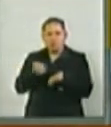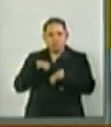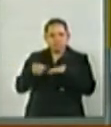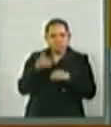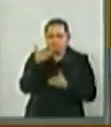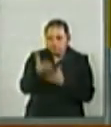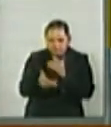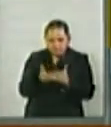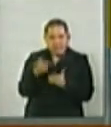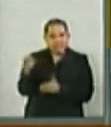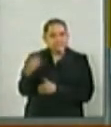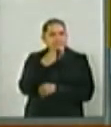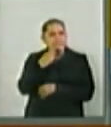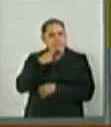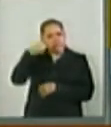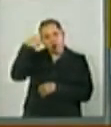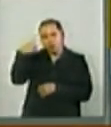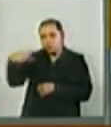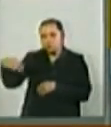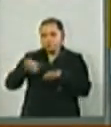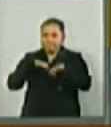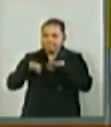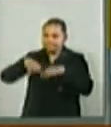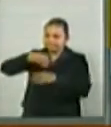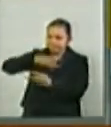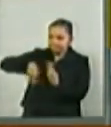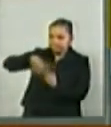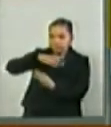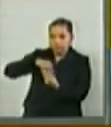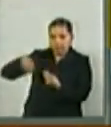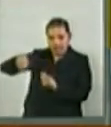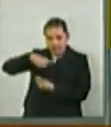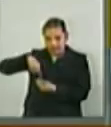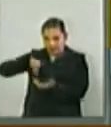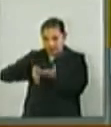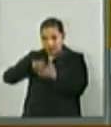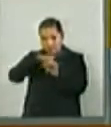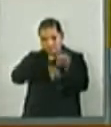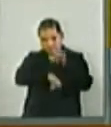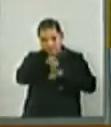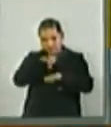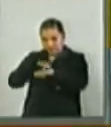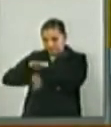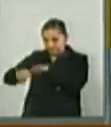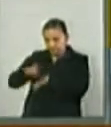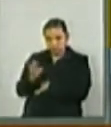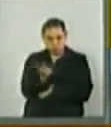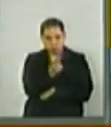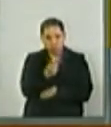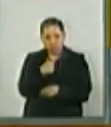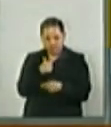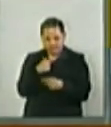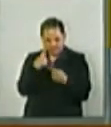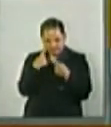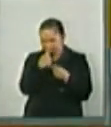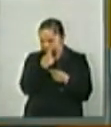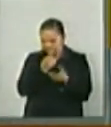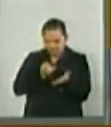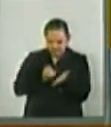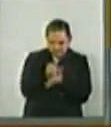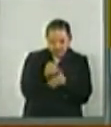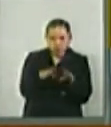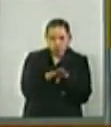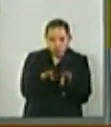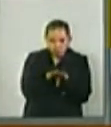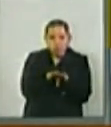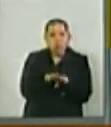operación porque las decisiones que se adoptan en estas empresas se toman bajo criterios de estricta